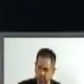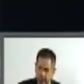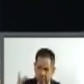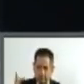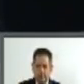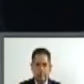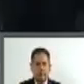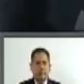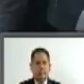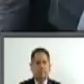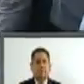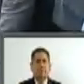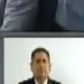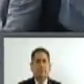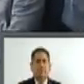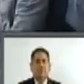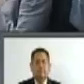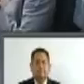gracias.